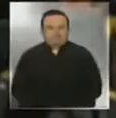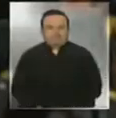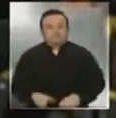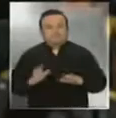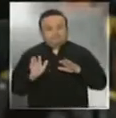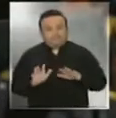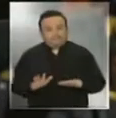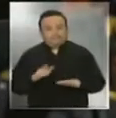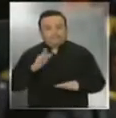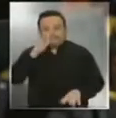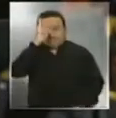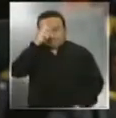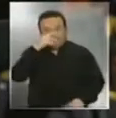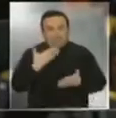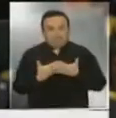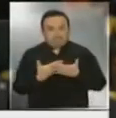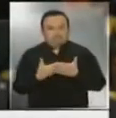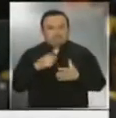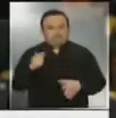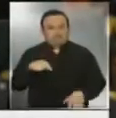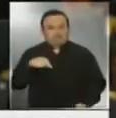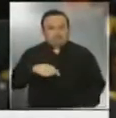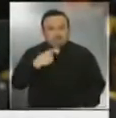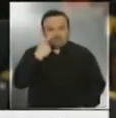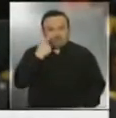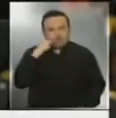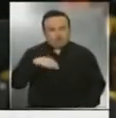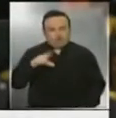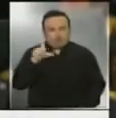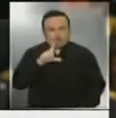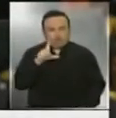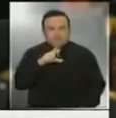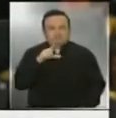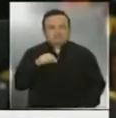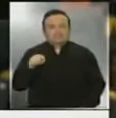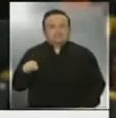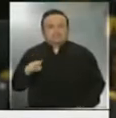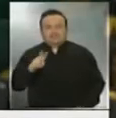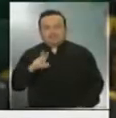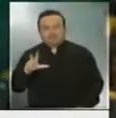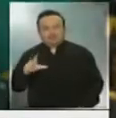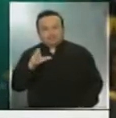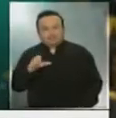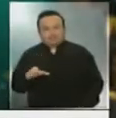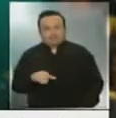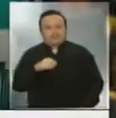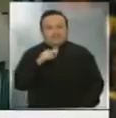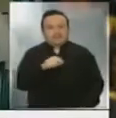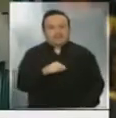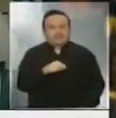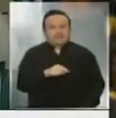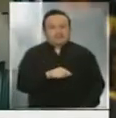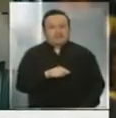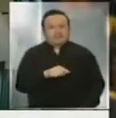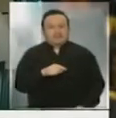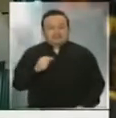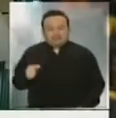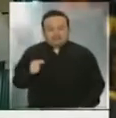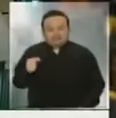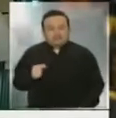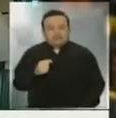Vamos a aprovechar de quedarnos en Puente Alto. Hoy día se conoció que el día lunes van a ser trasladadas las 28 personas que vivían junto a un pastor